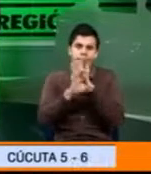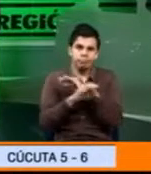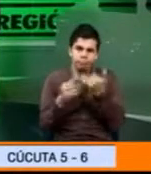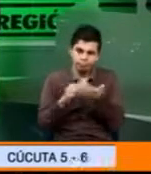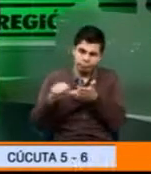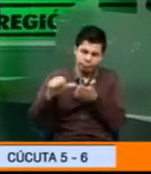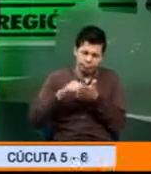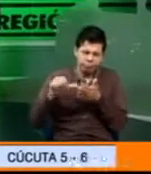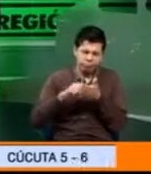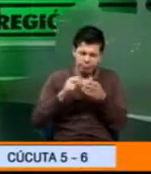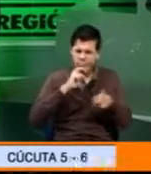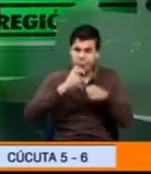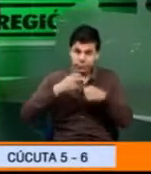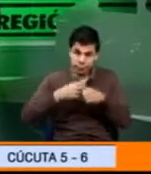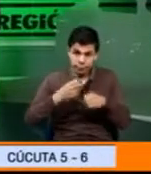inicialmente altas, pero